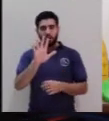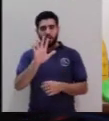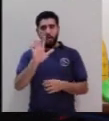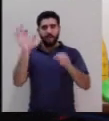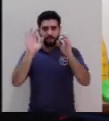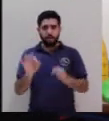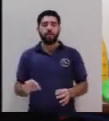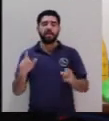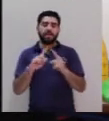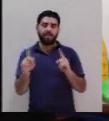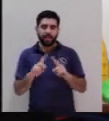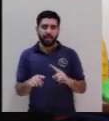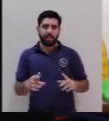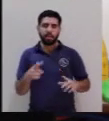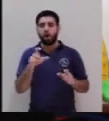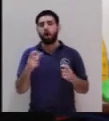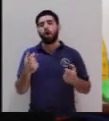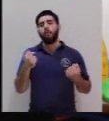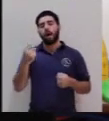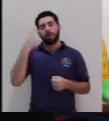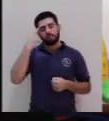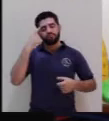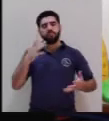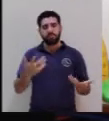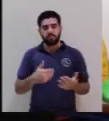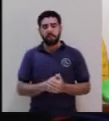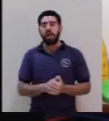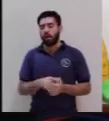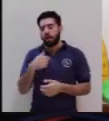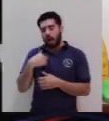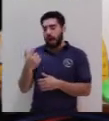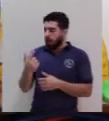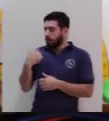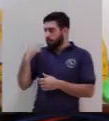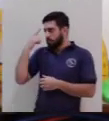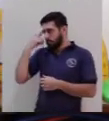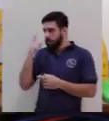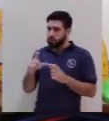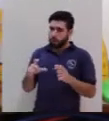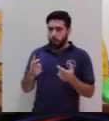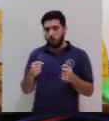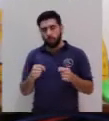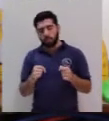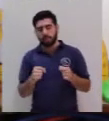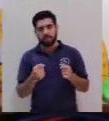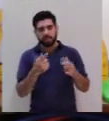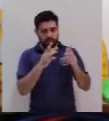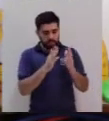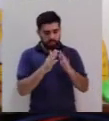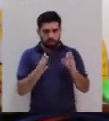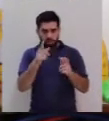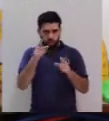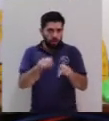¿Cómo sabemos de que las fracciones tienen que ser iguales? Es decir, iguales. Las divisiones tienen que ser el mismo, ¿sí?, tamaño. Ustedes pueden intentar en casa ir